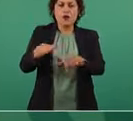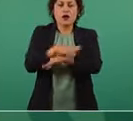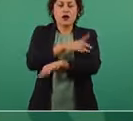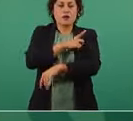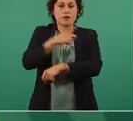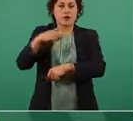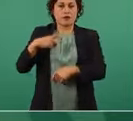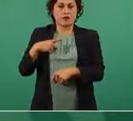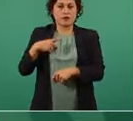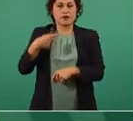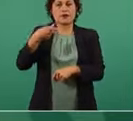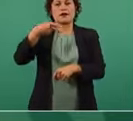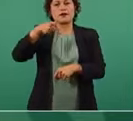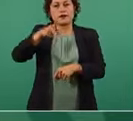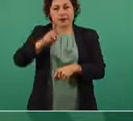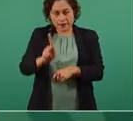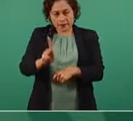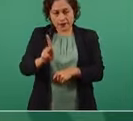Pero no les molesta,